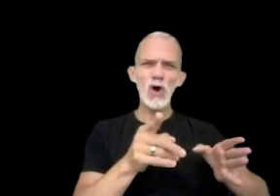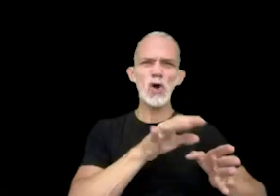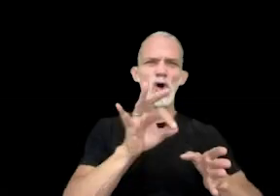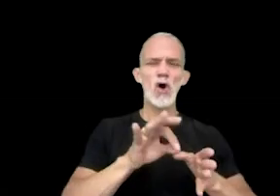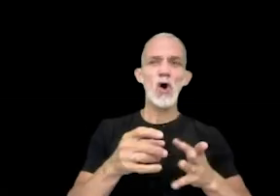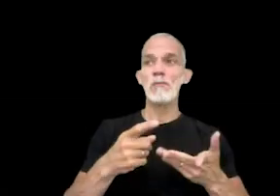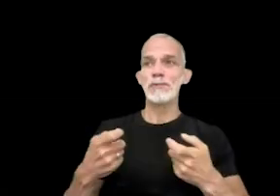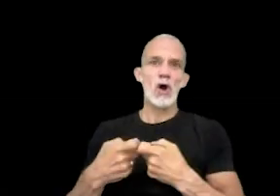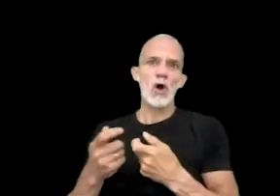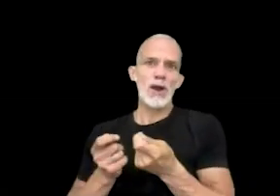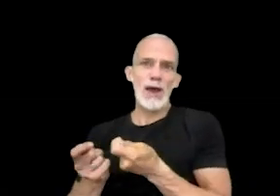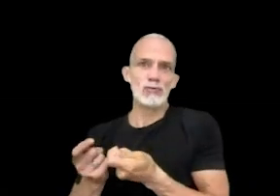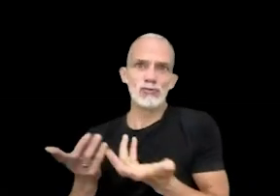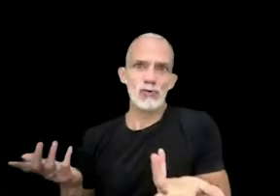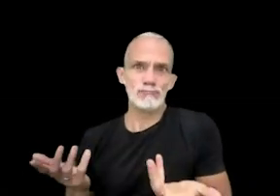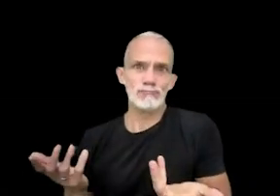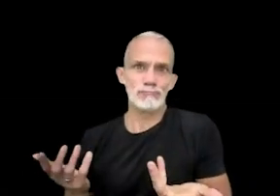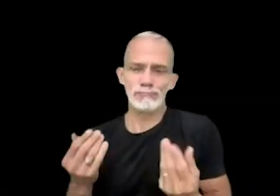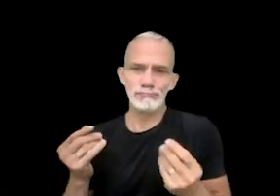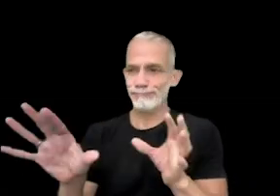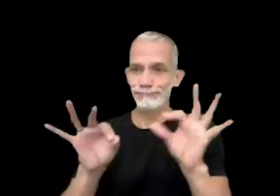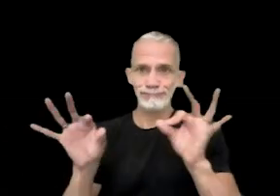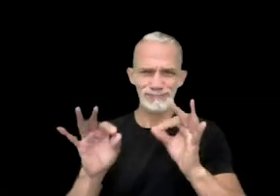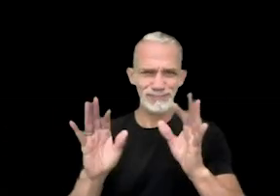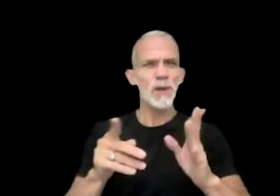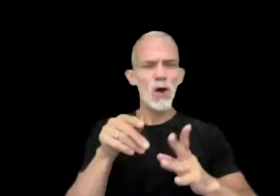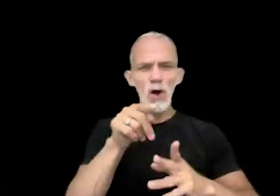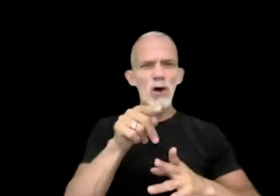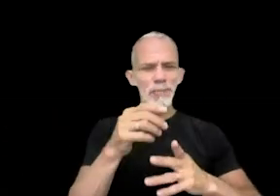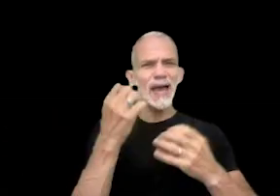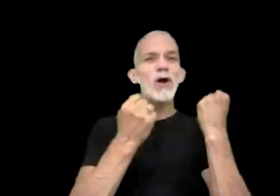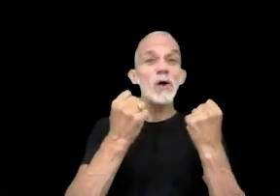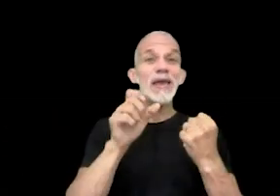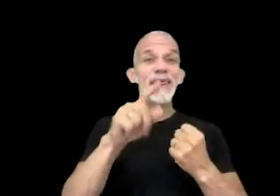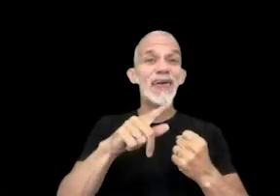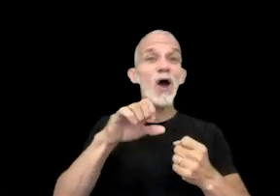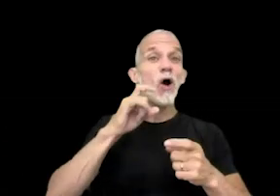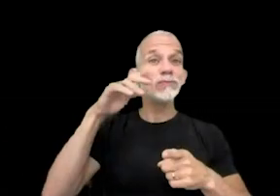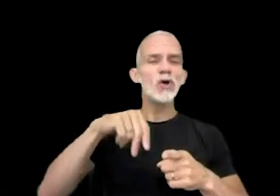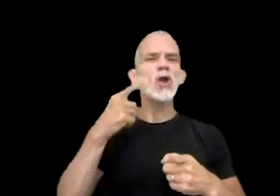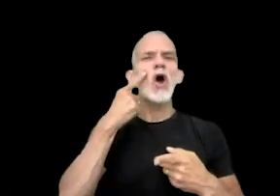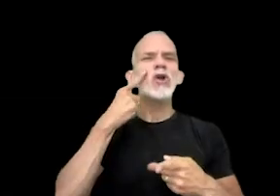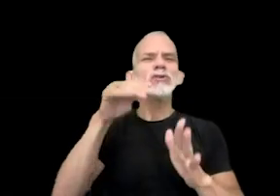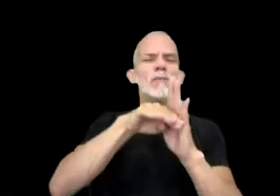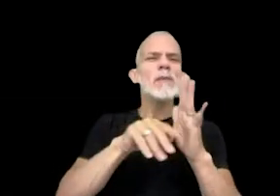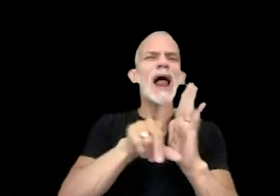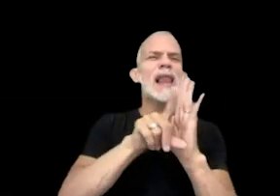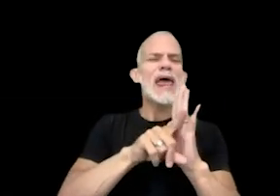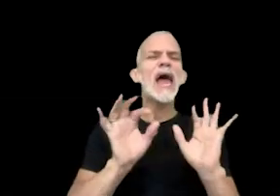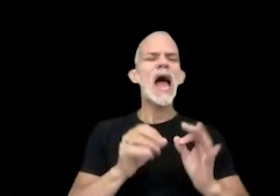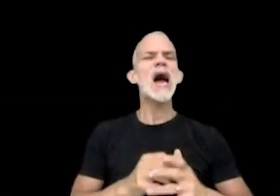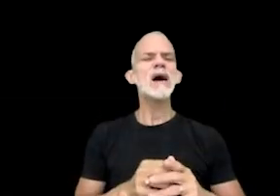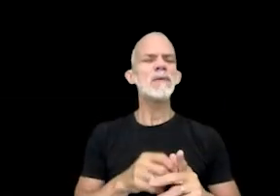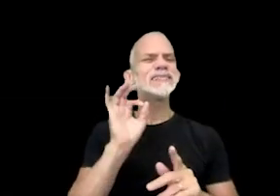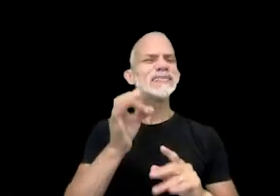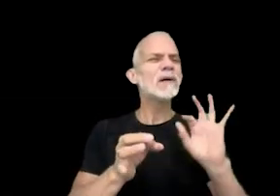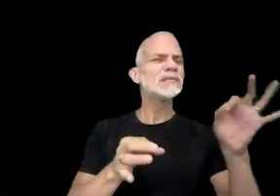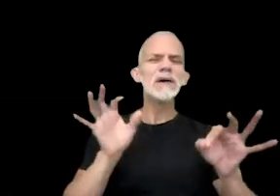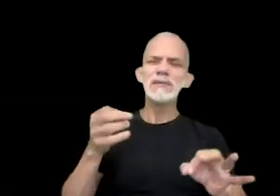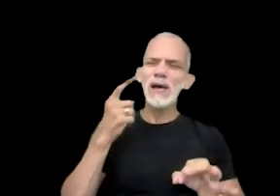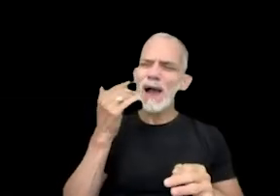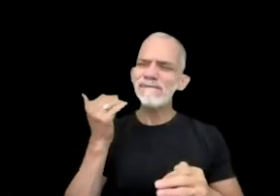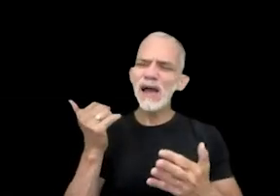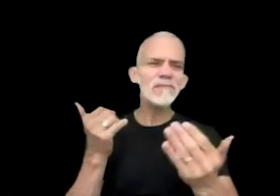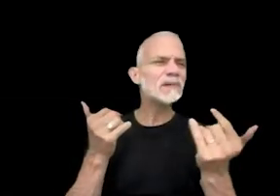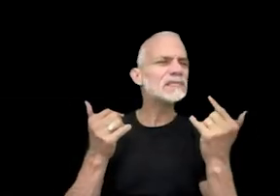carácter comercial. Pero la economía de opción vemos que es conocer el cuerpo de la ley o el cuerpo o el marco normativo de